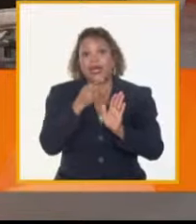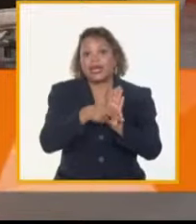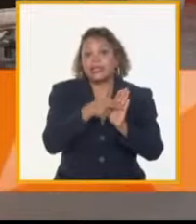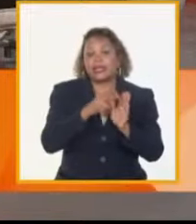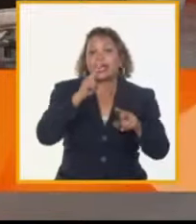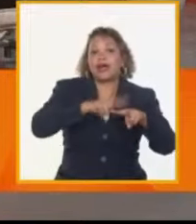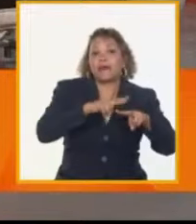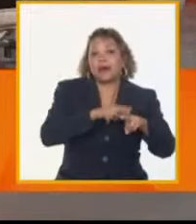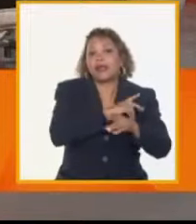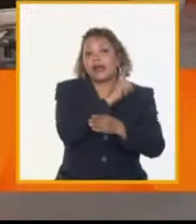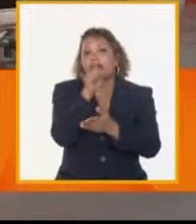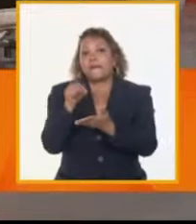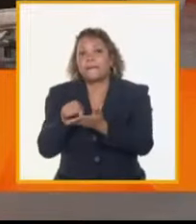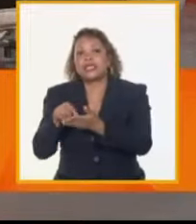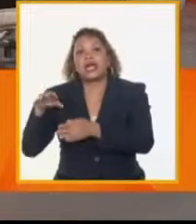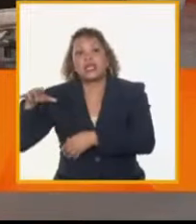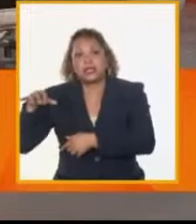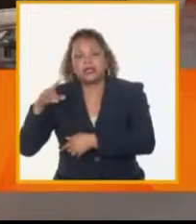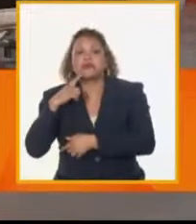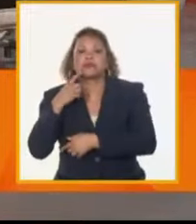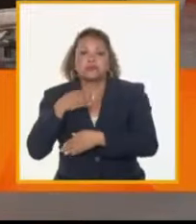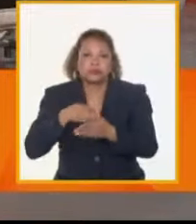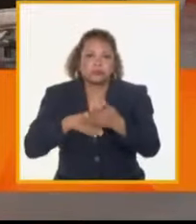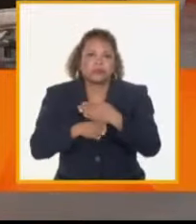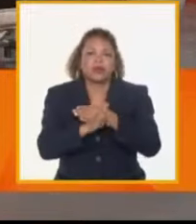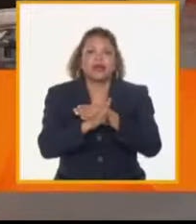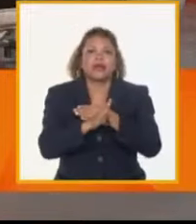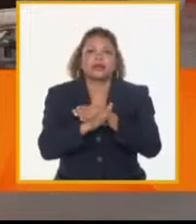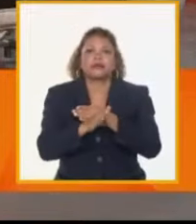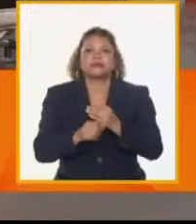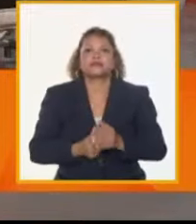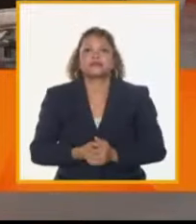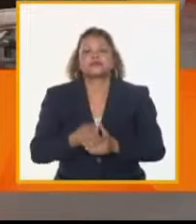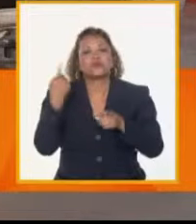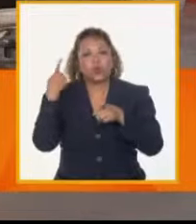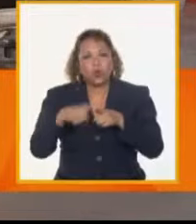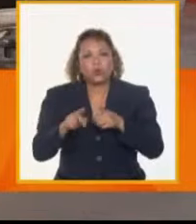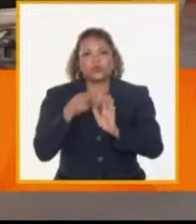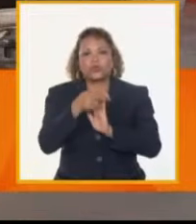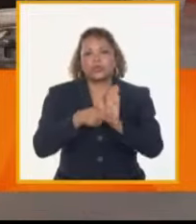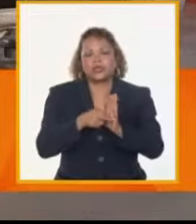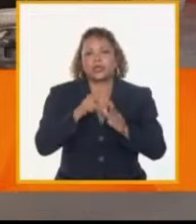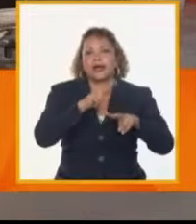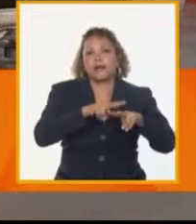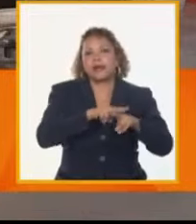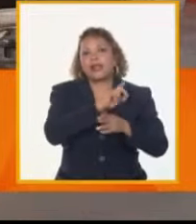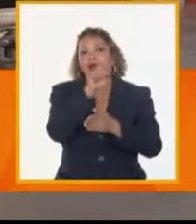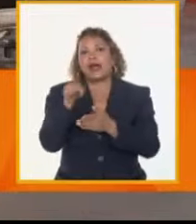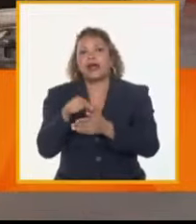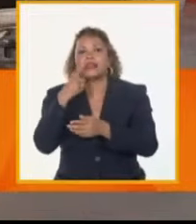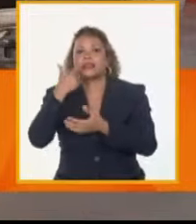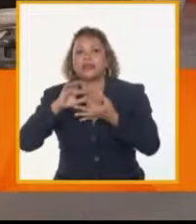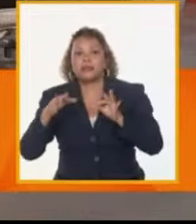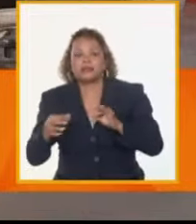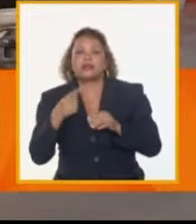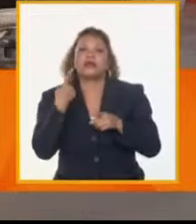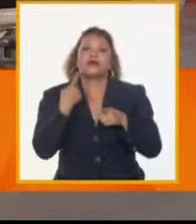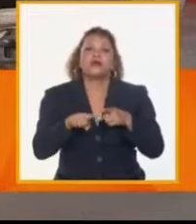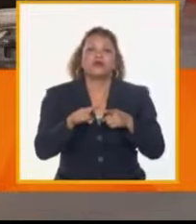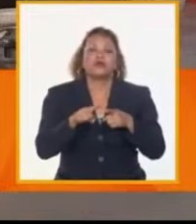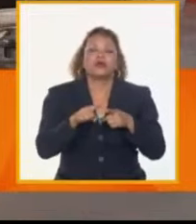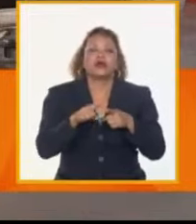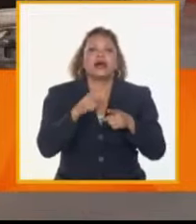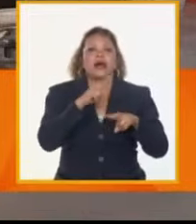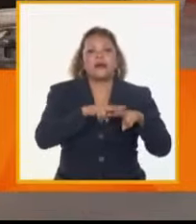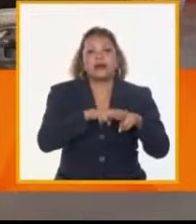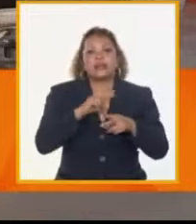Río, circula por línea sur, está el tren Habana-Artemisa, el tren Habana-San Antonio de los Baños